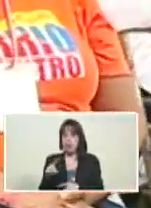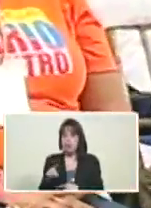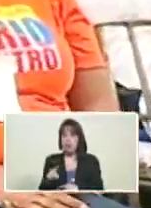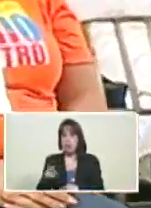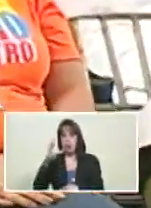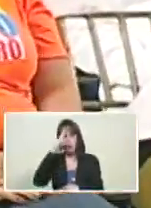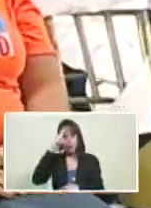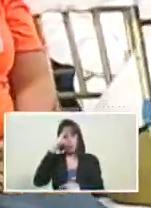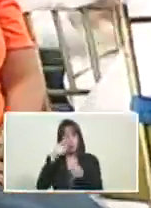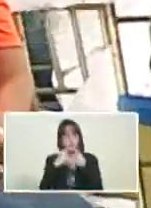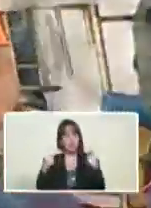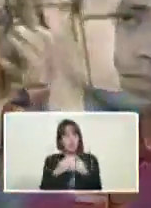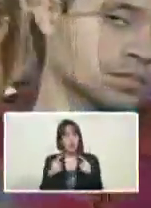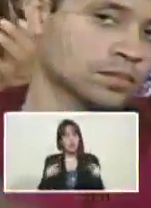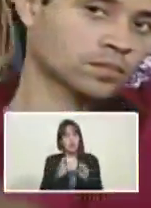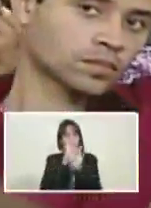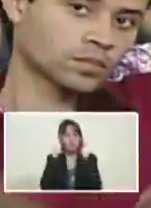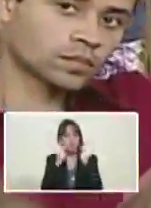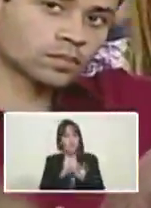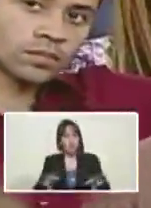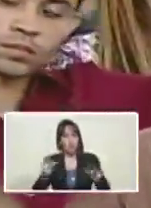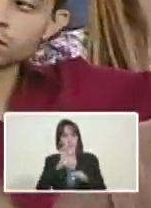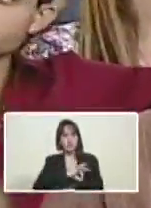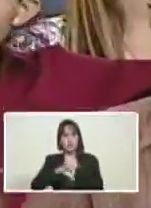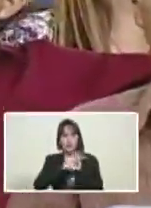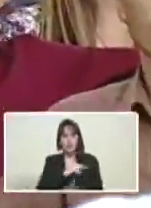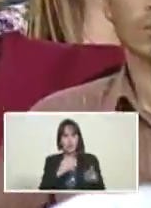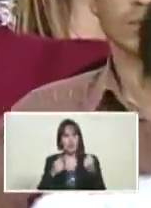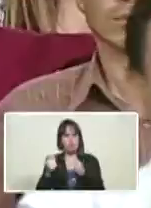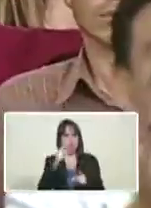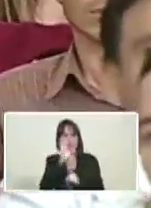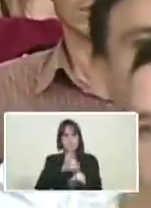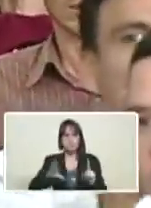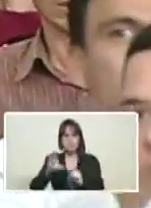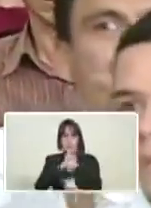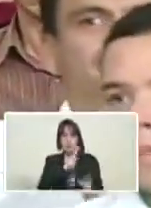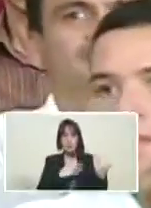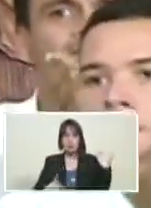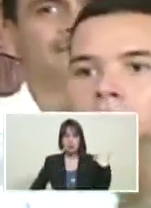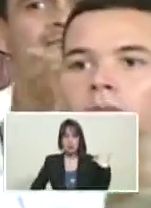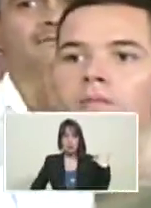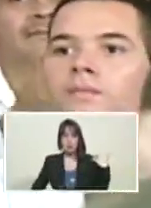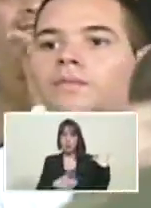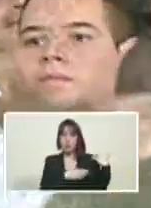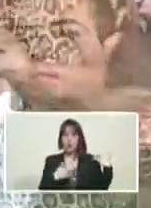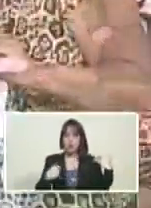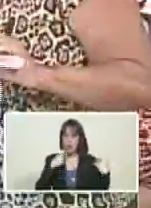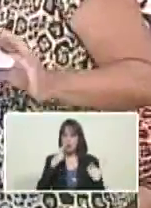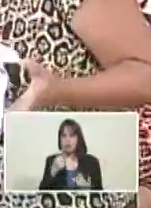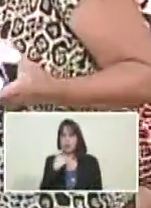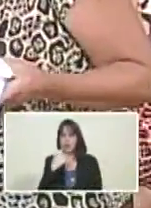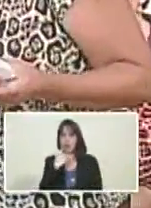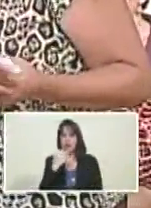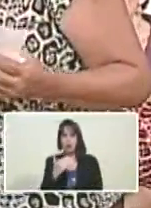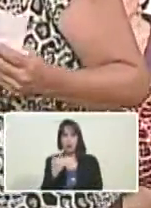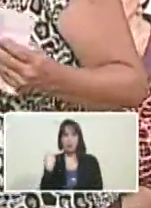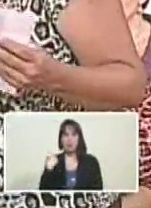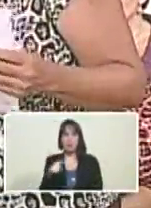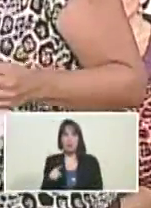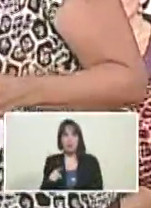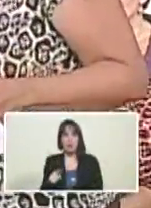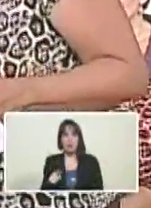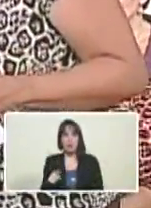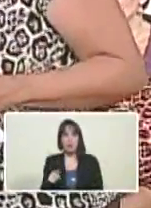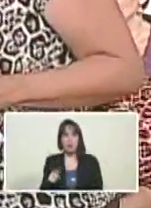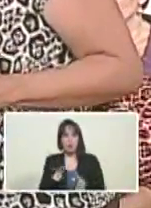los diversos sistemas sociales, culturales y económicos. Presidente, ahí yo le quería decir algo. Tenemos la zona